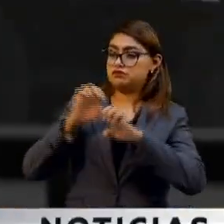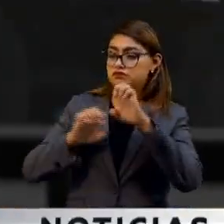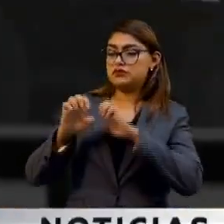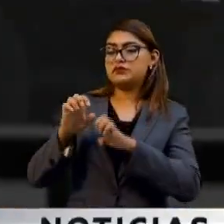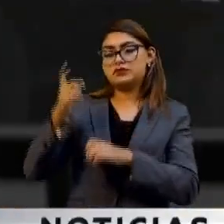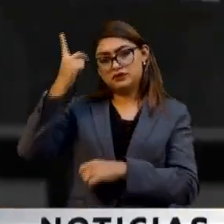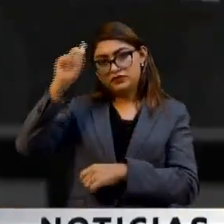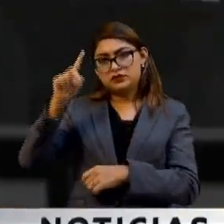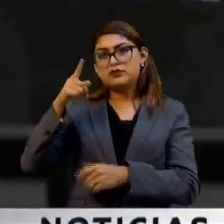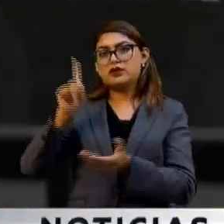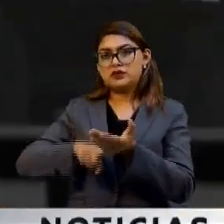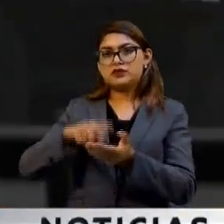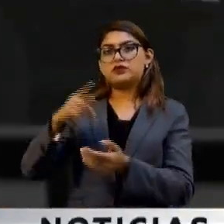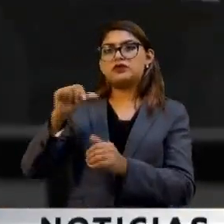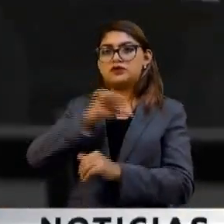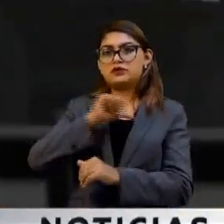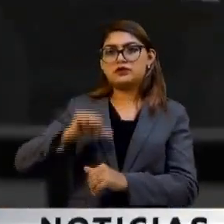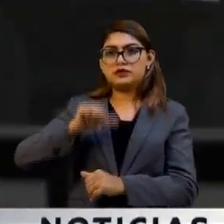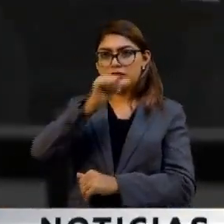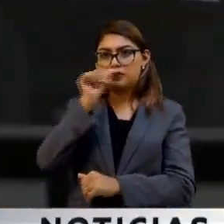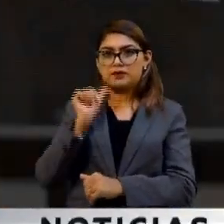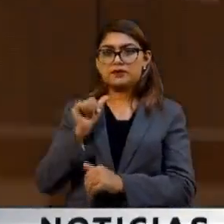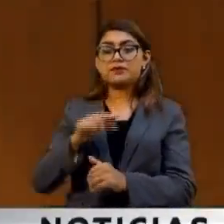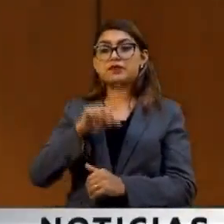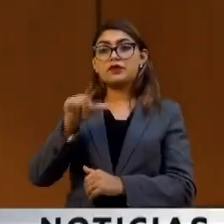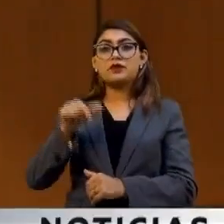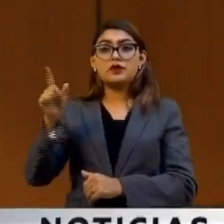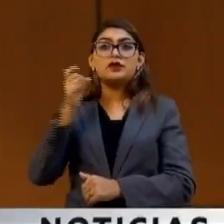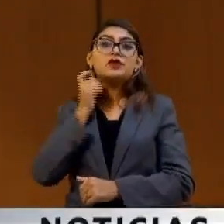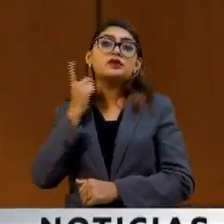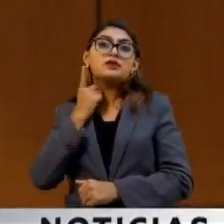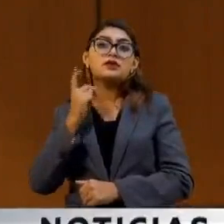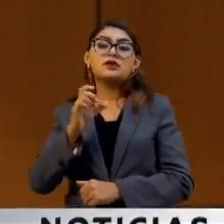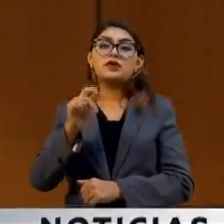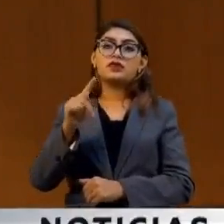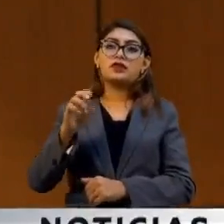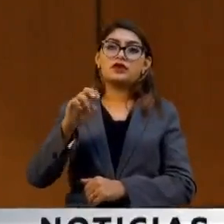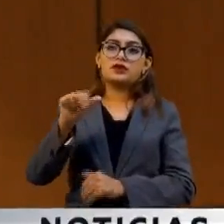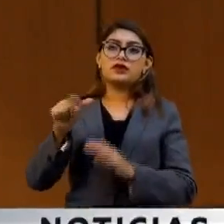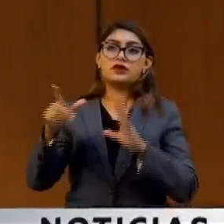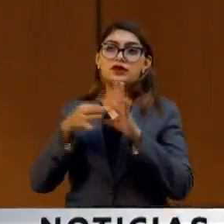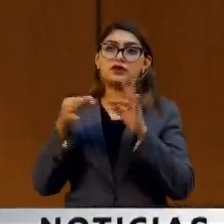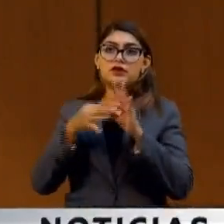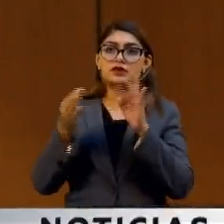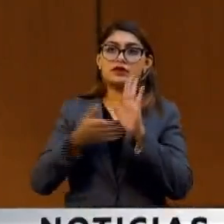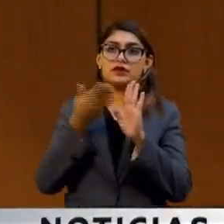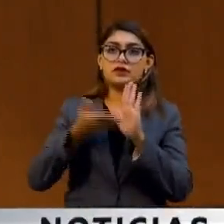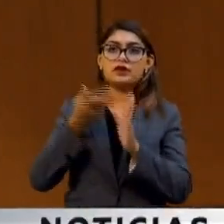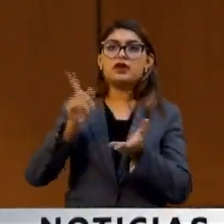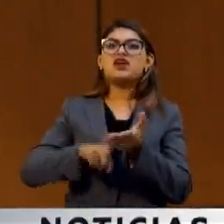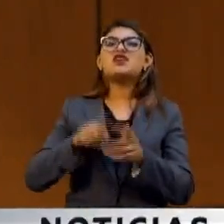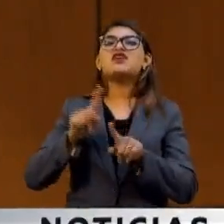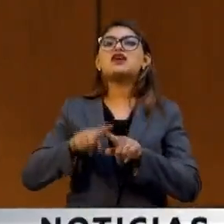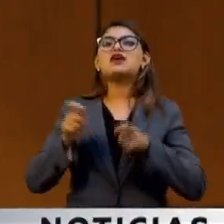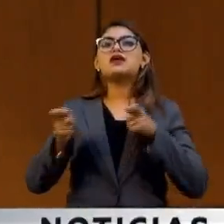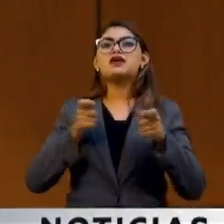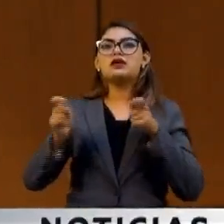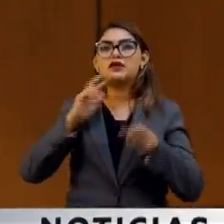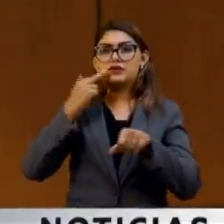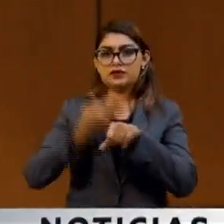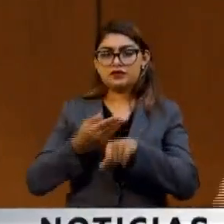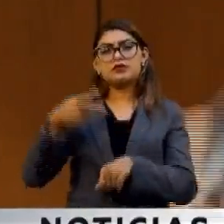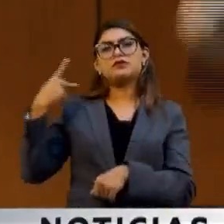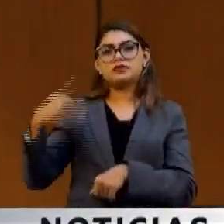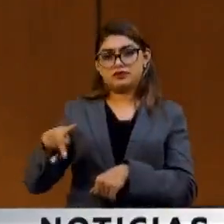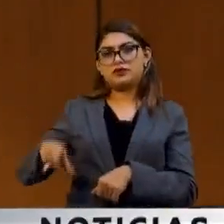Por Acción Nacional, el diputado Jorge Triana Tena aseguró que las construcciones en la Ciudad de México son controladas desde el gobierno capitalino y manifestó su